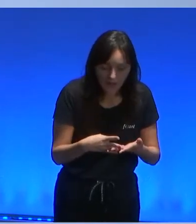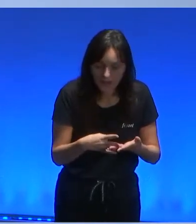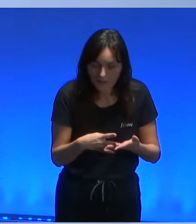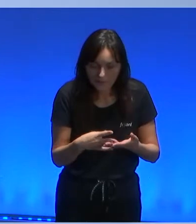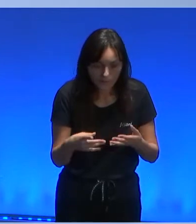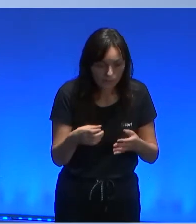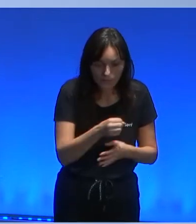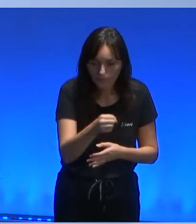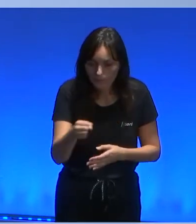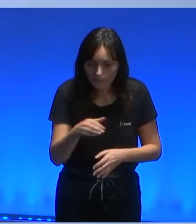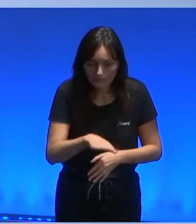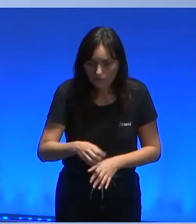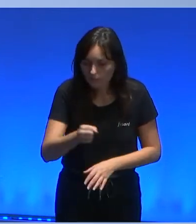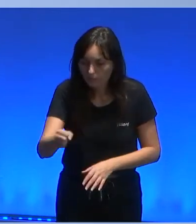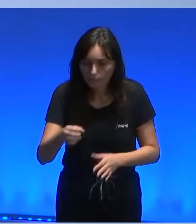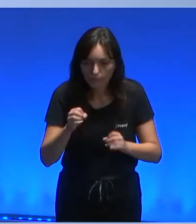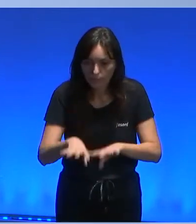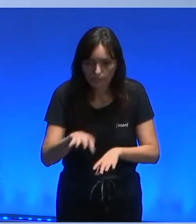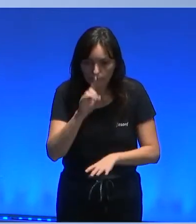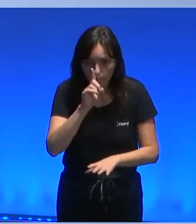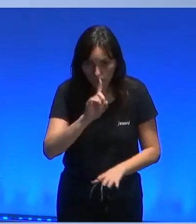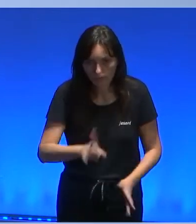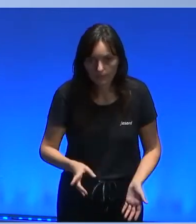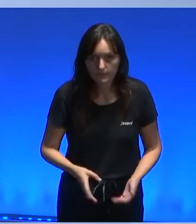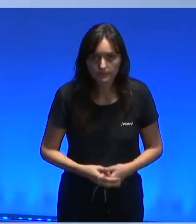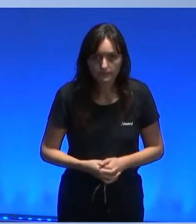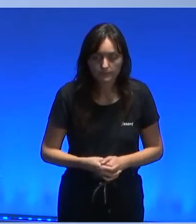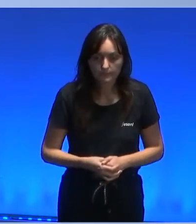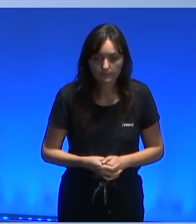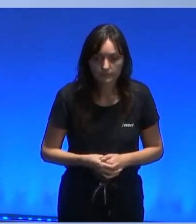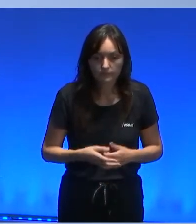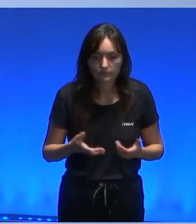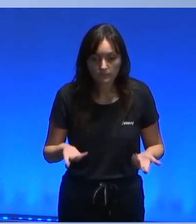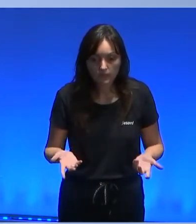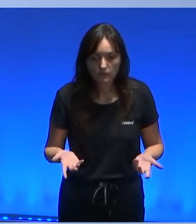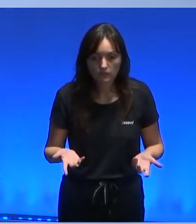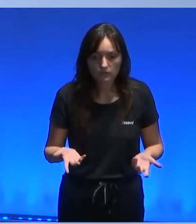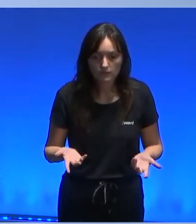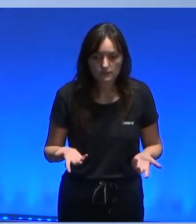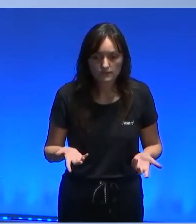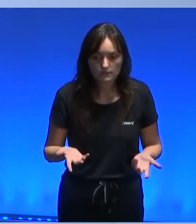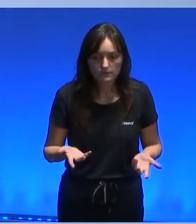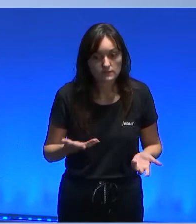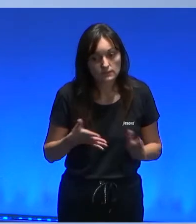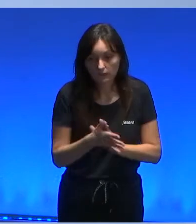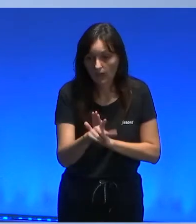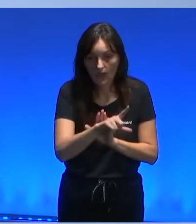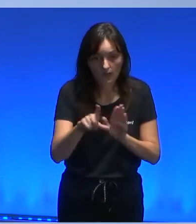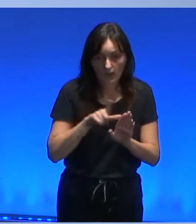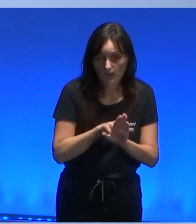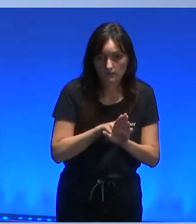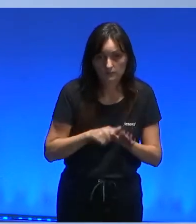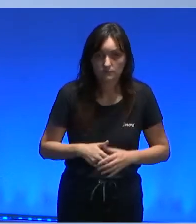dónde poner los niños? Si es así, estamos en la ilegalidad.